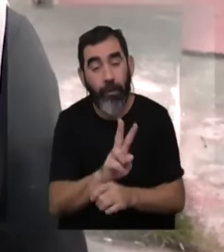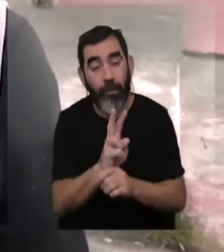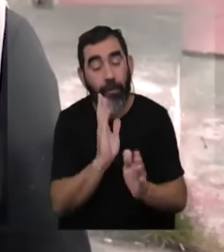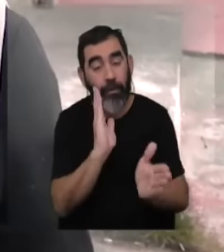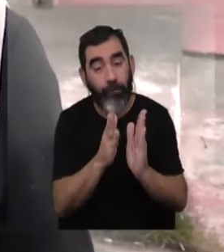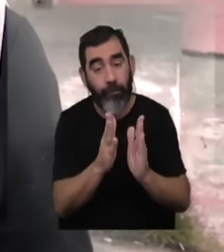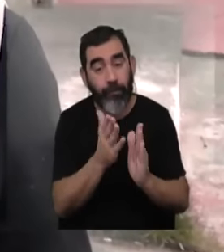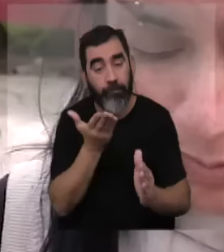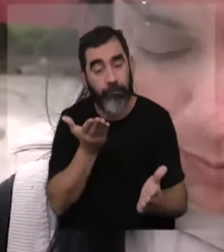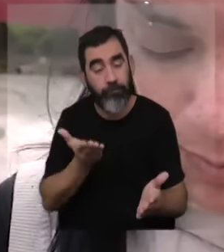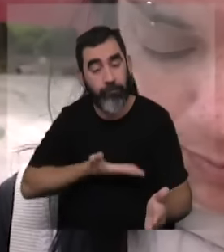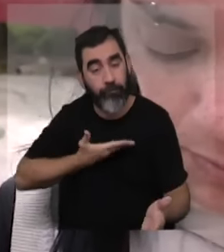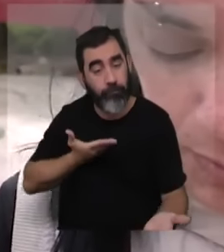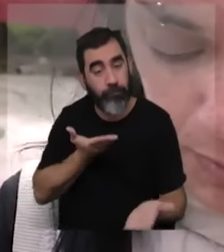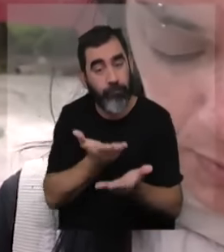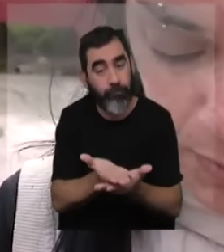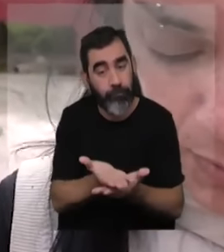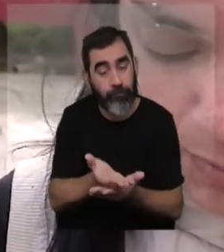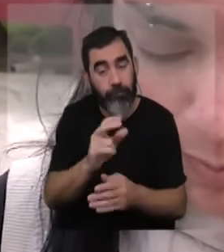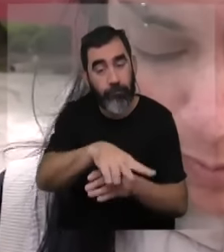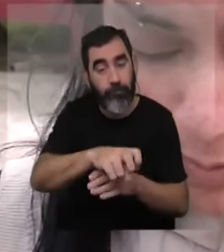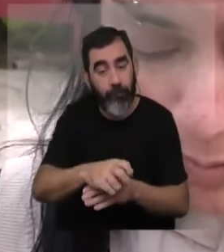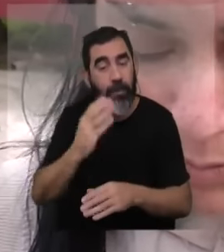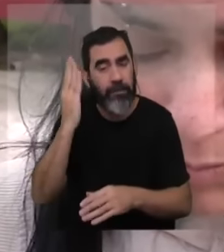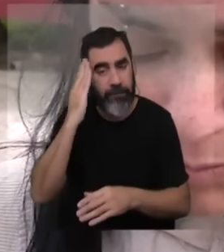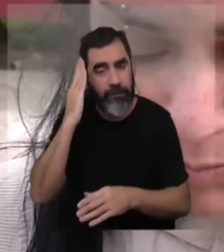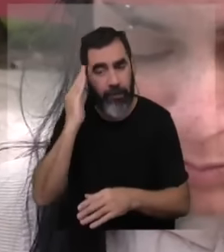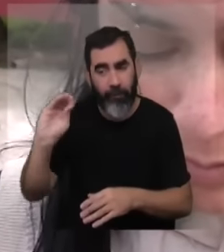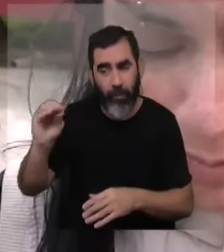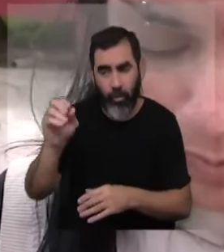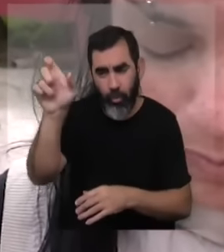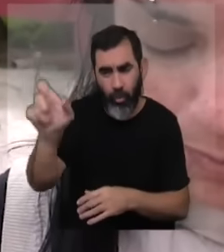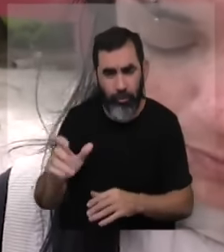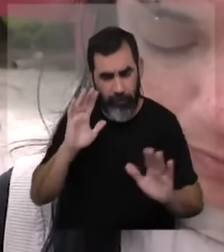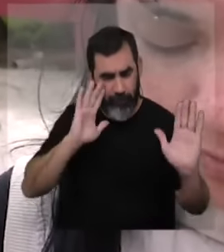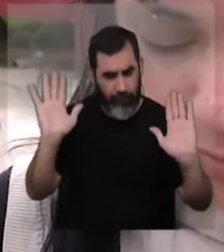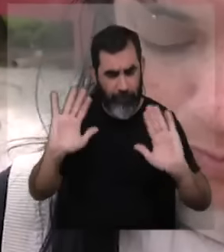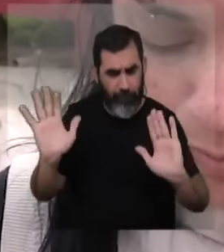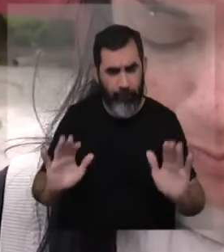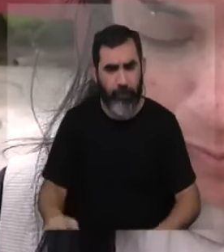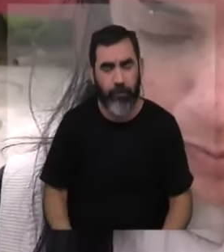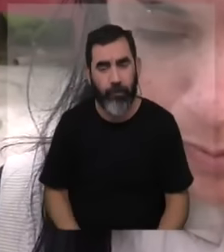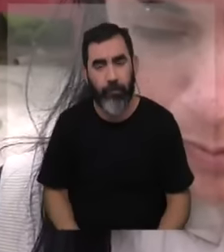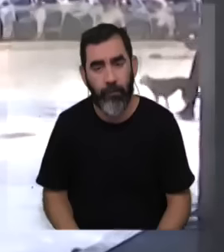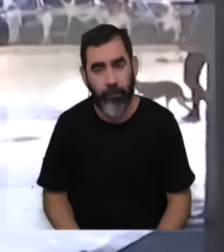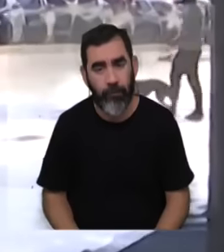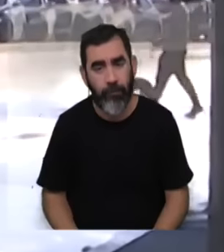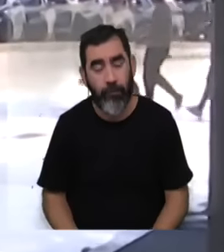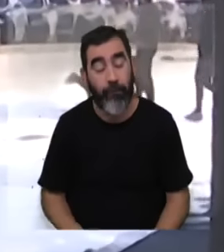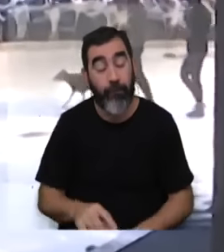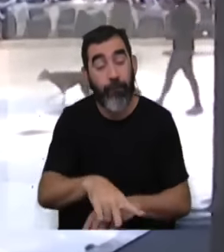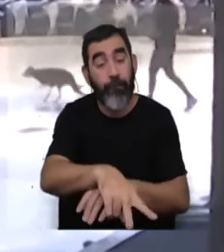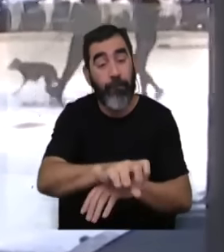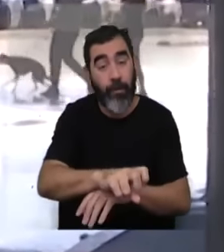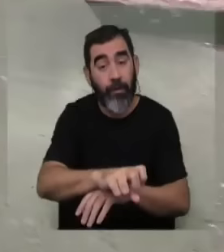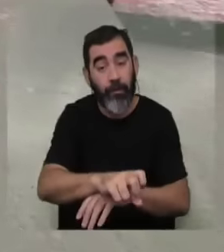mareco había apelado la resolución de la fiscal a sabiendas de que el joven de Santa Catalina era inocente la fiscal sin